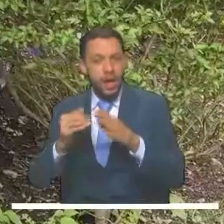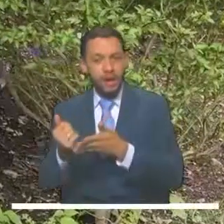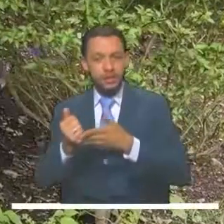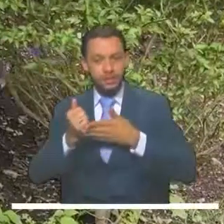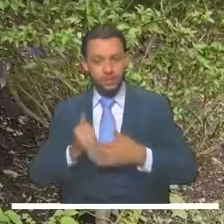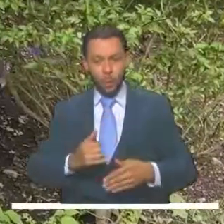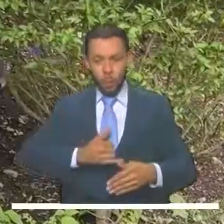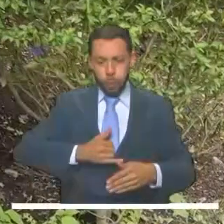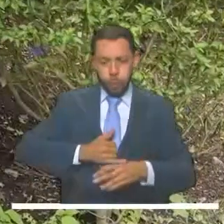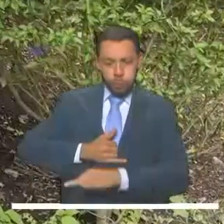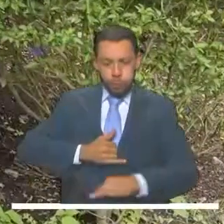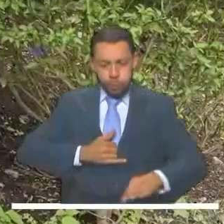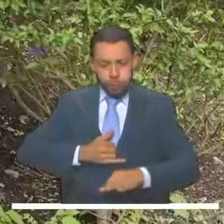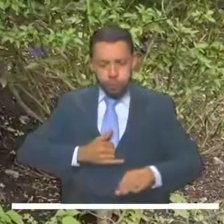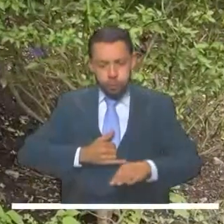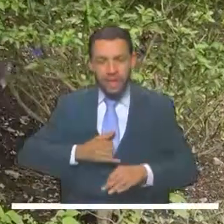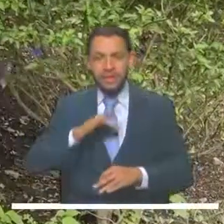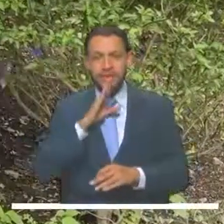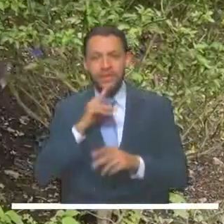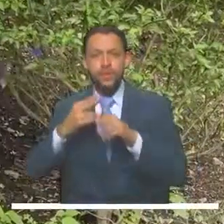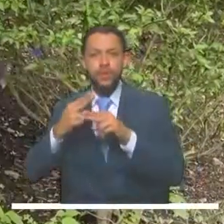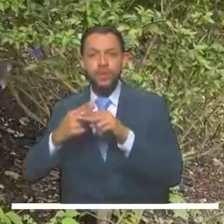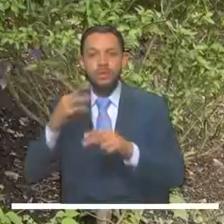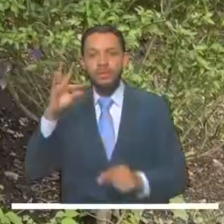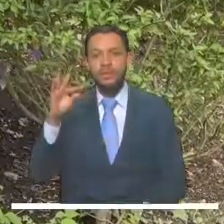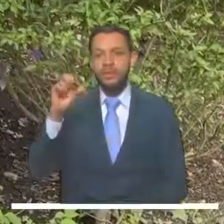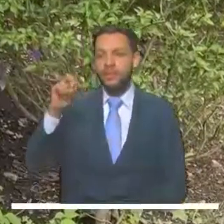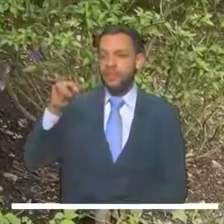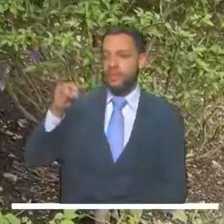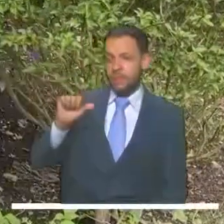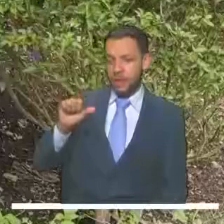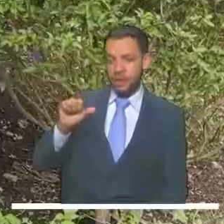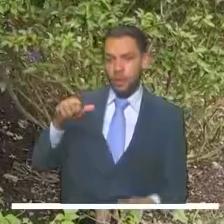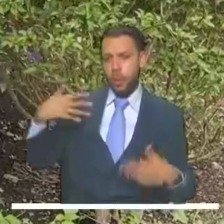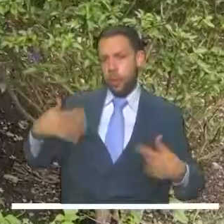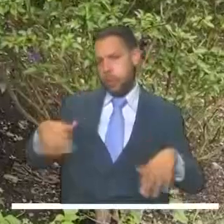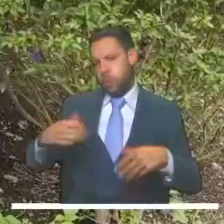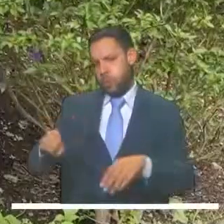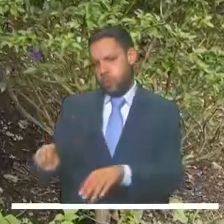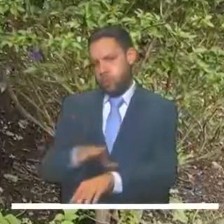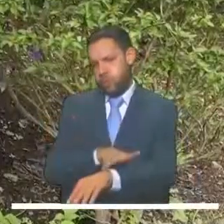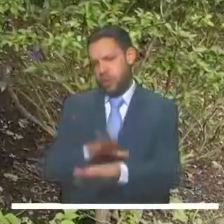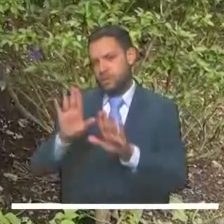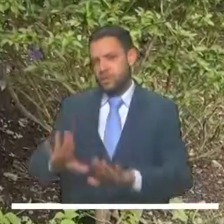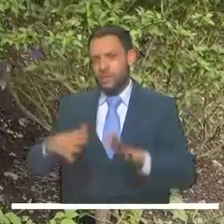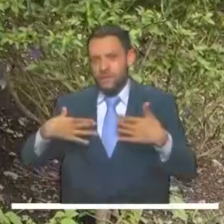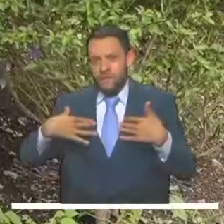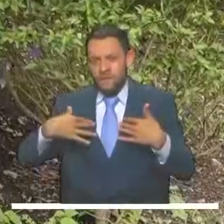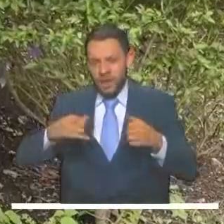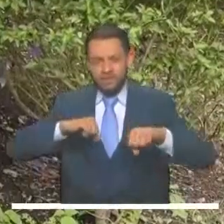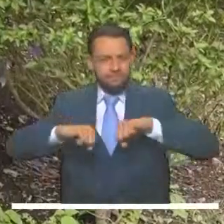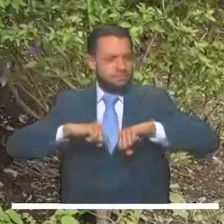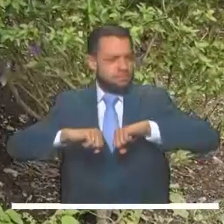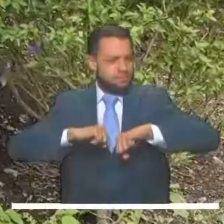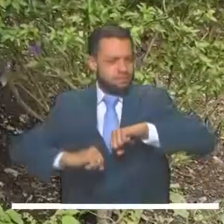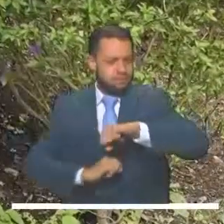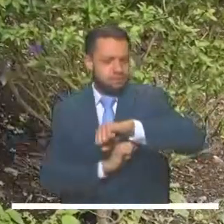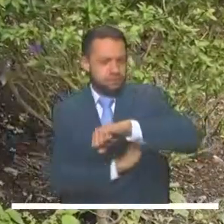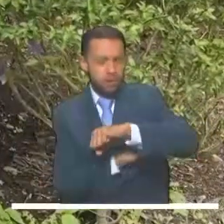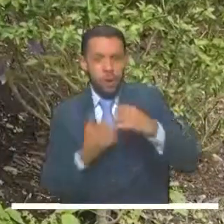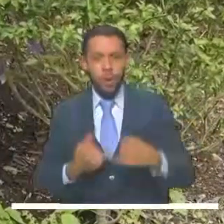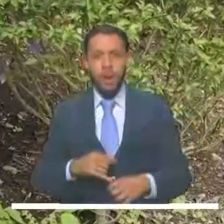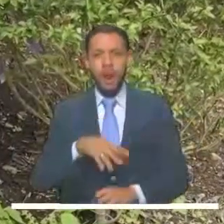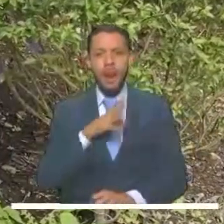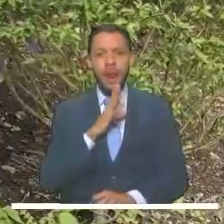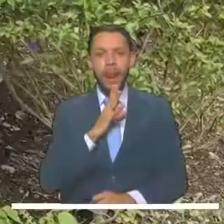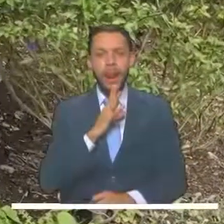recambio de flora intestinal tania y me llena de mucha alegría poder hablar hoy del tema